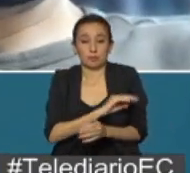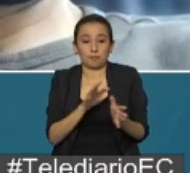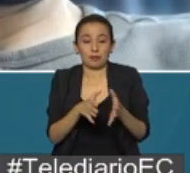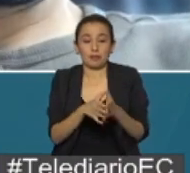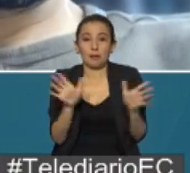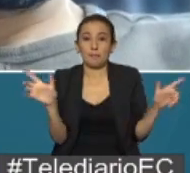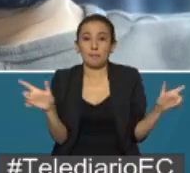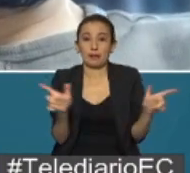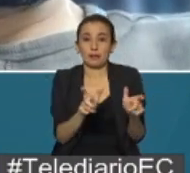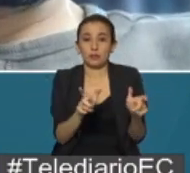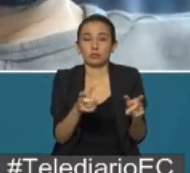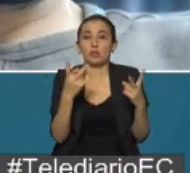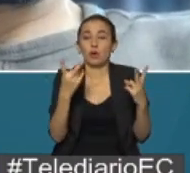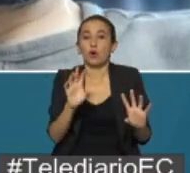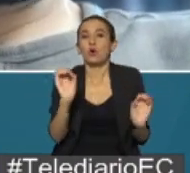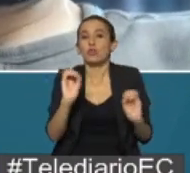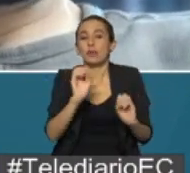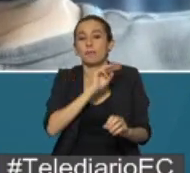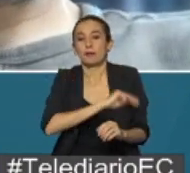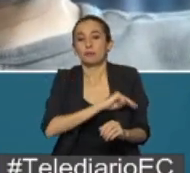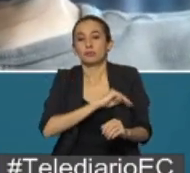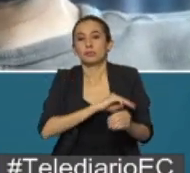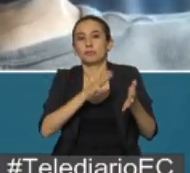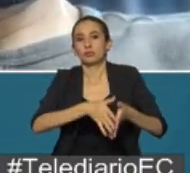o también los grandes?